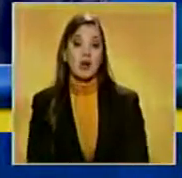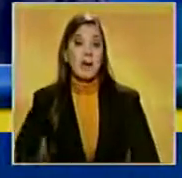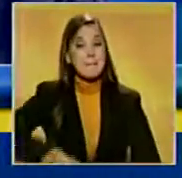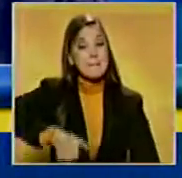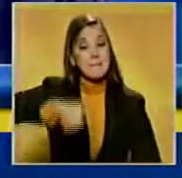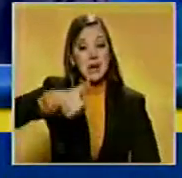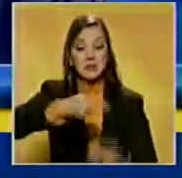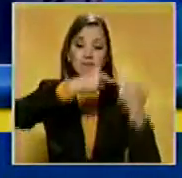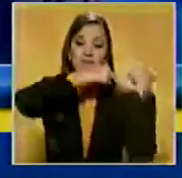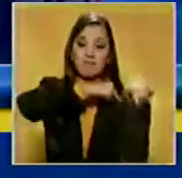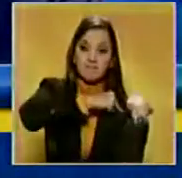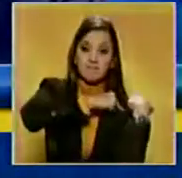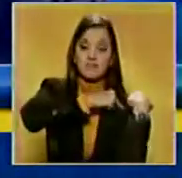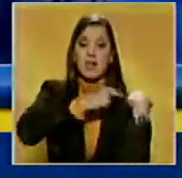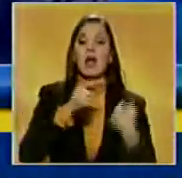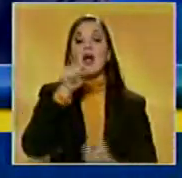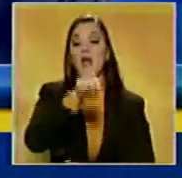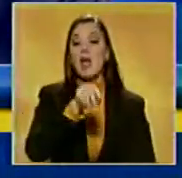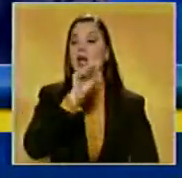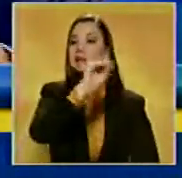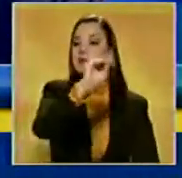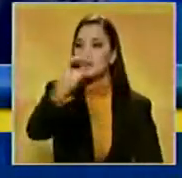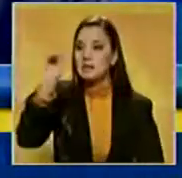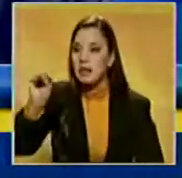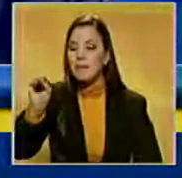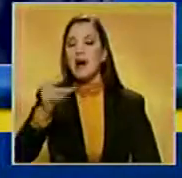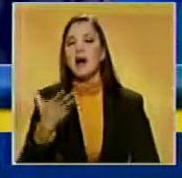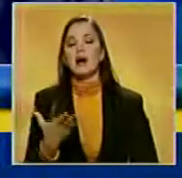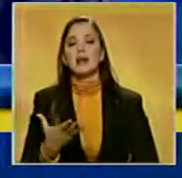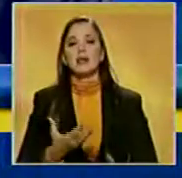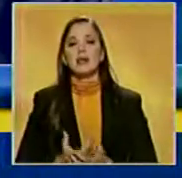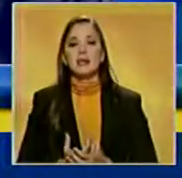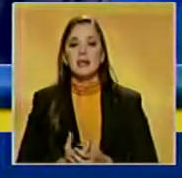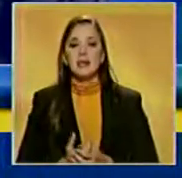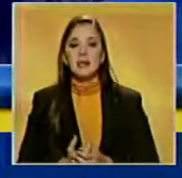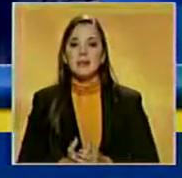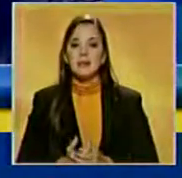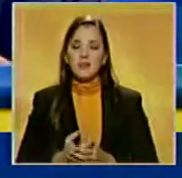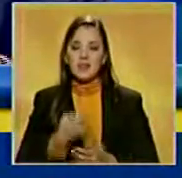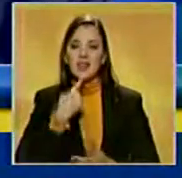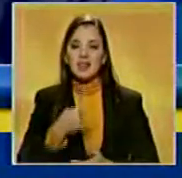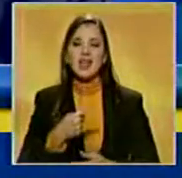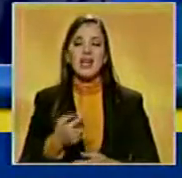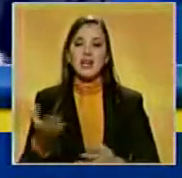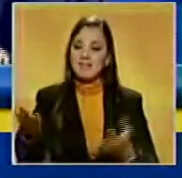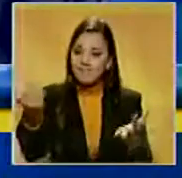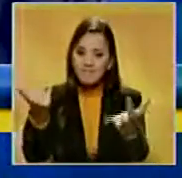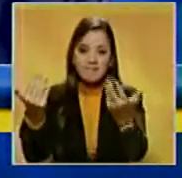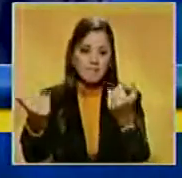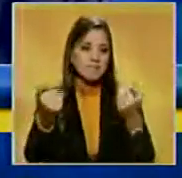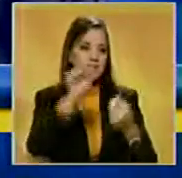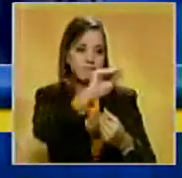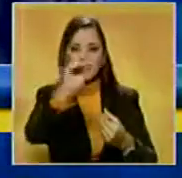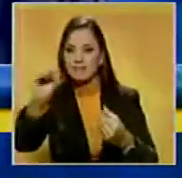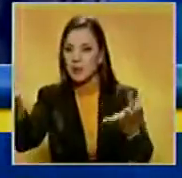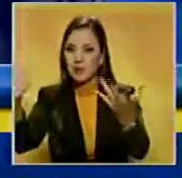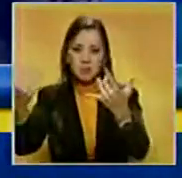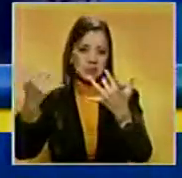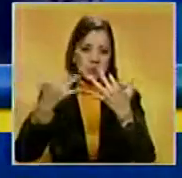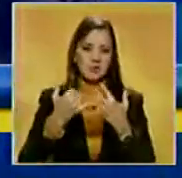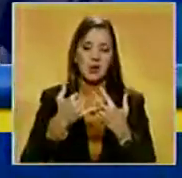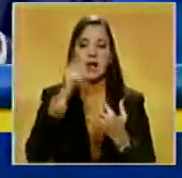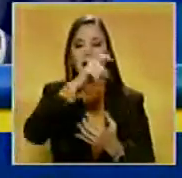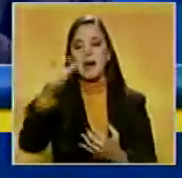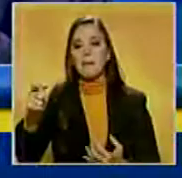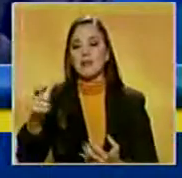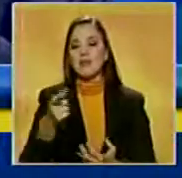de llamar de abrazar de tener y sumar aquellos y aquellas que